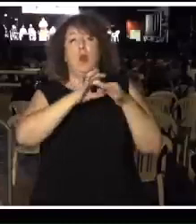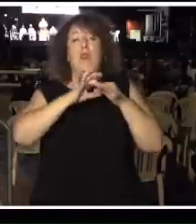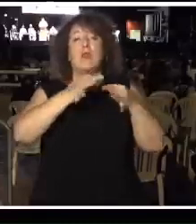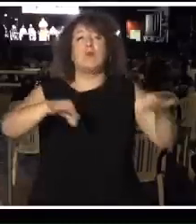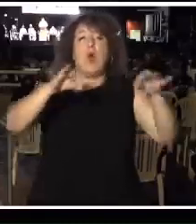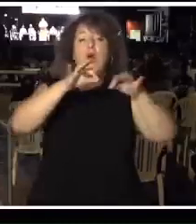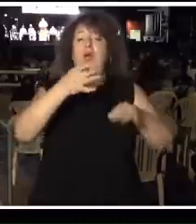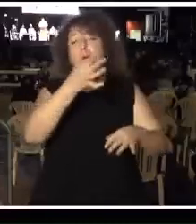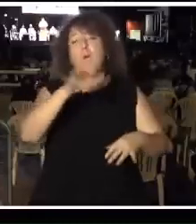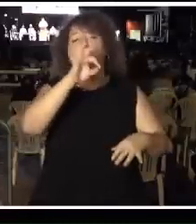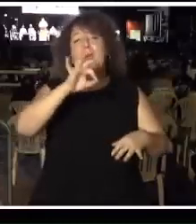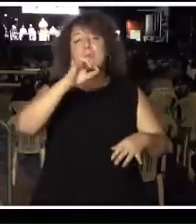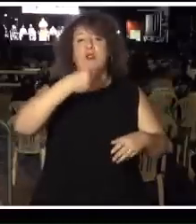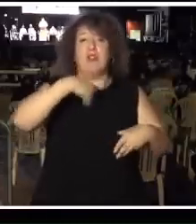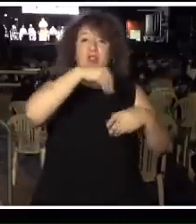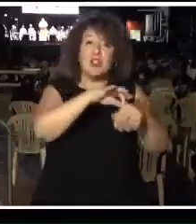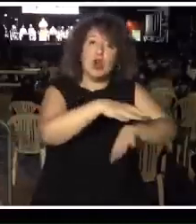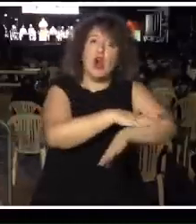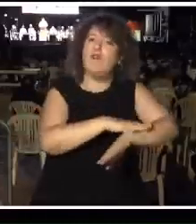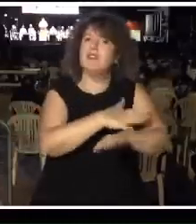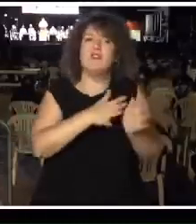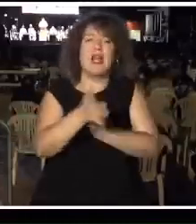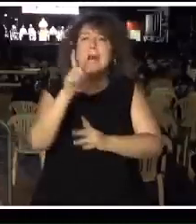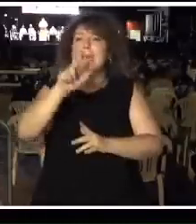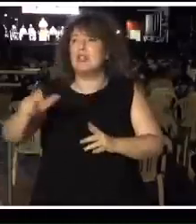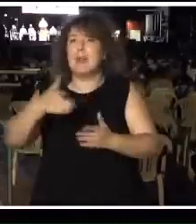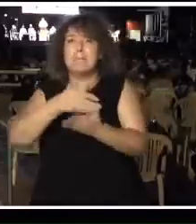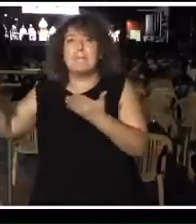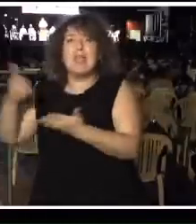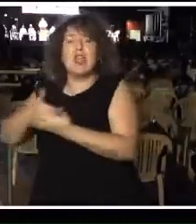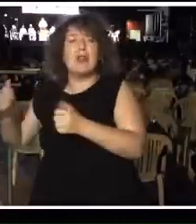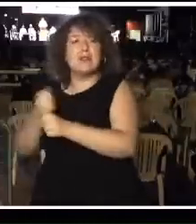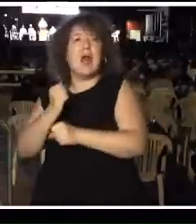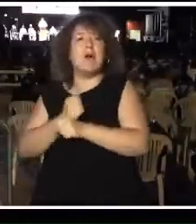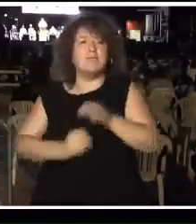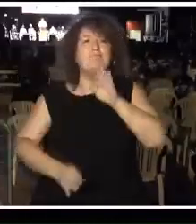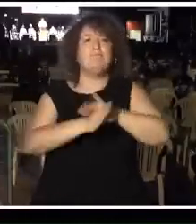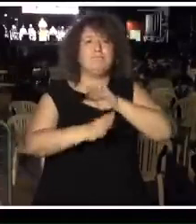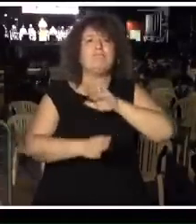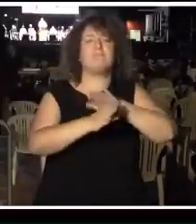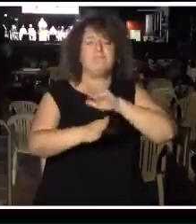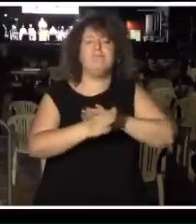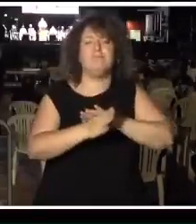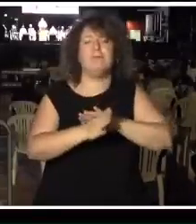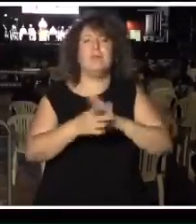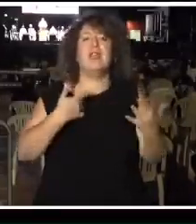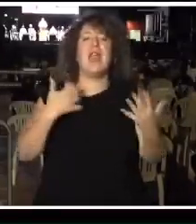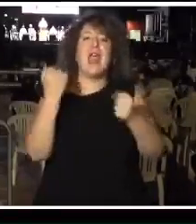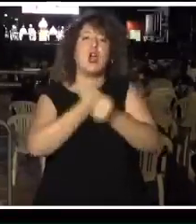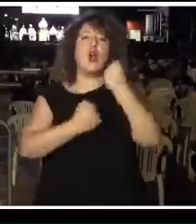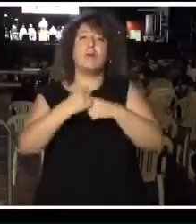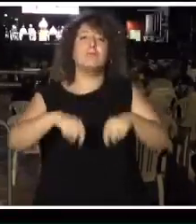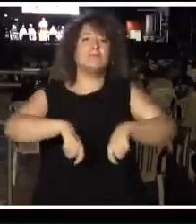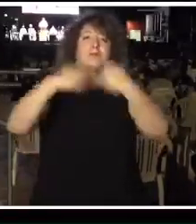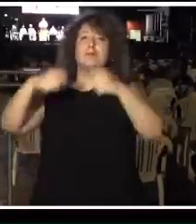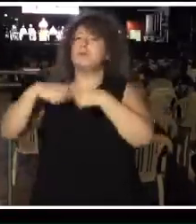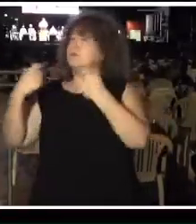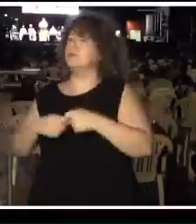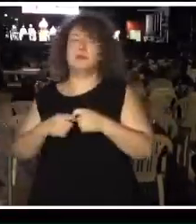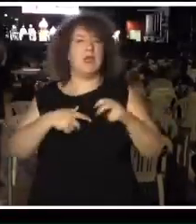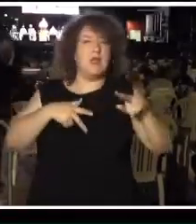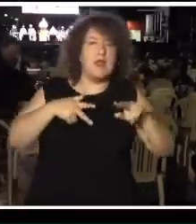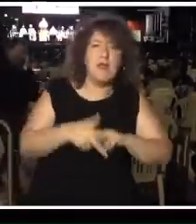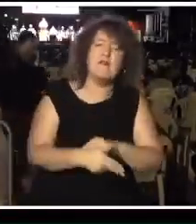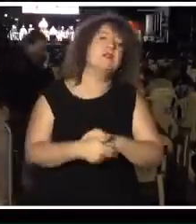para mantener millones de puestos de trabajo y evitar la destrucción del tejido económico, a pesar de